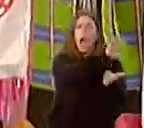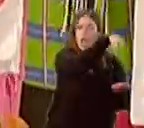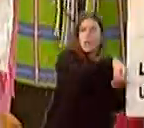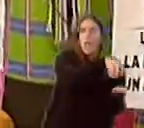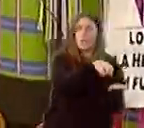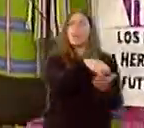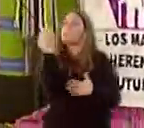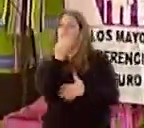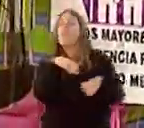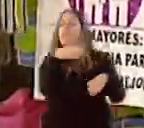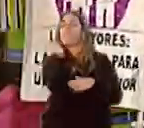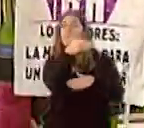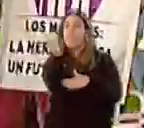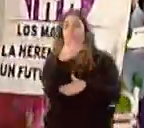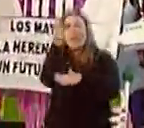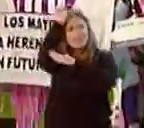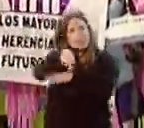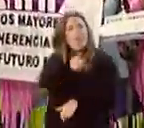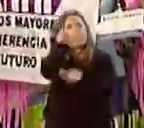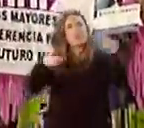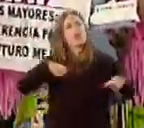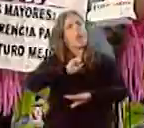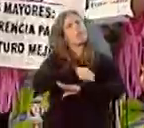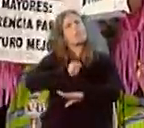si matas los que mandan quizás te quieran ayudarte